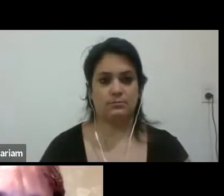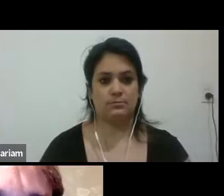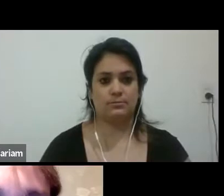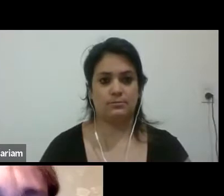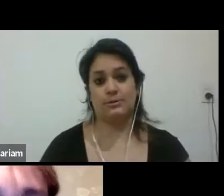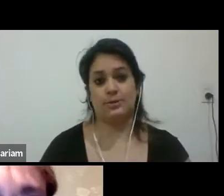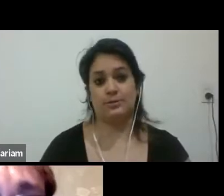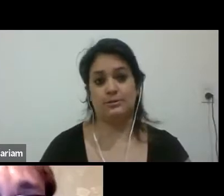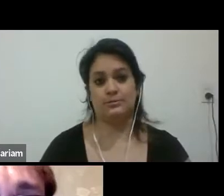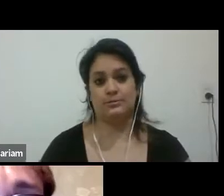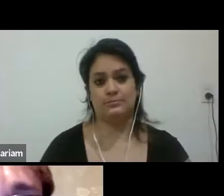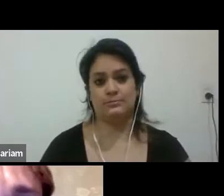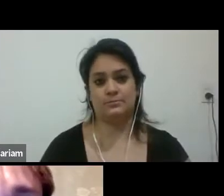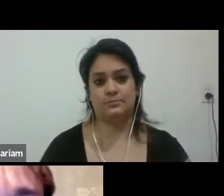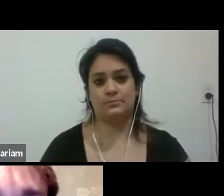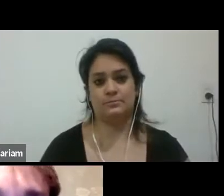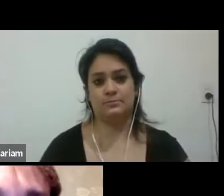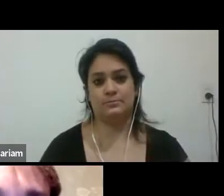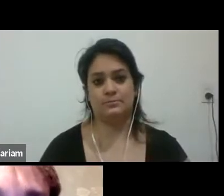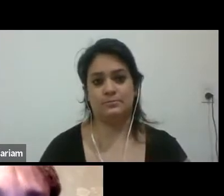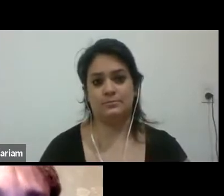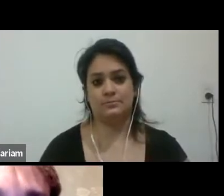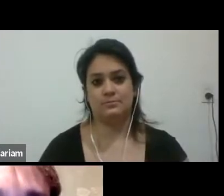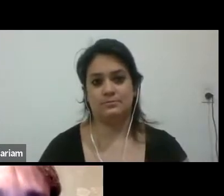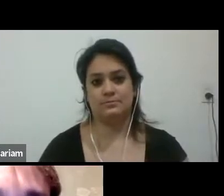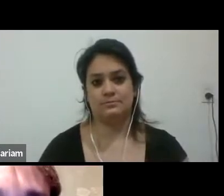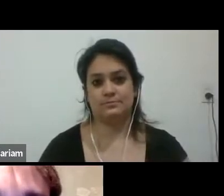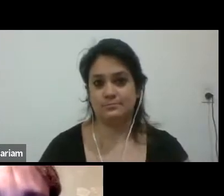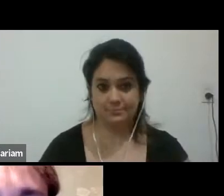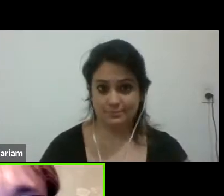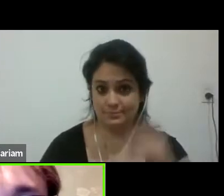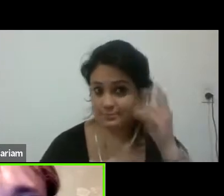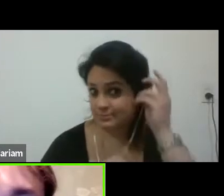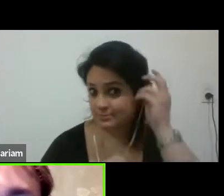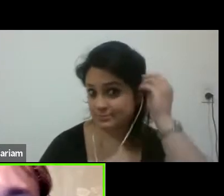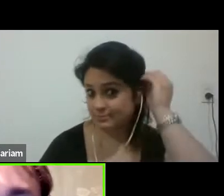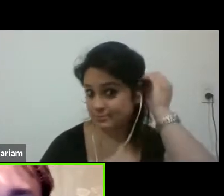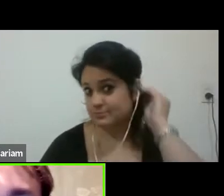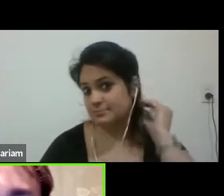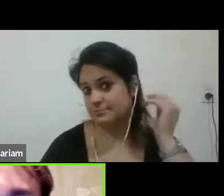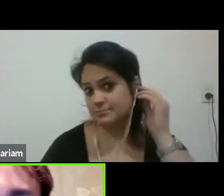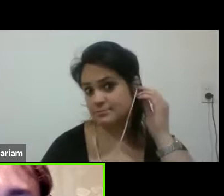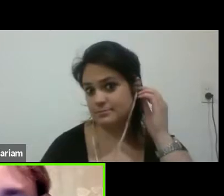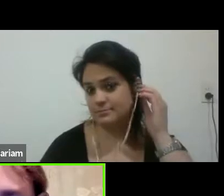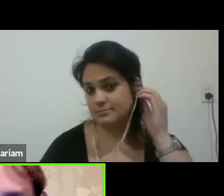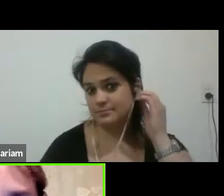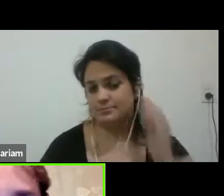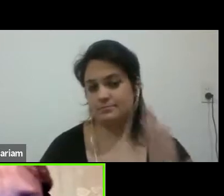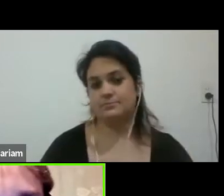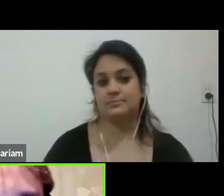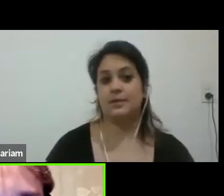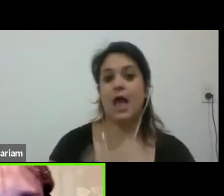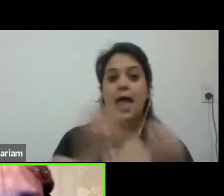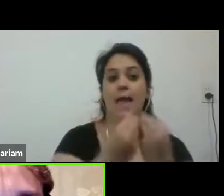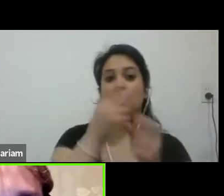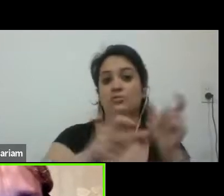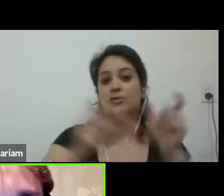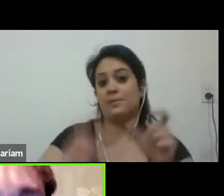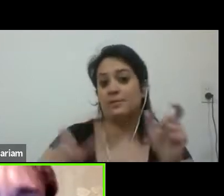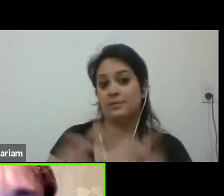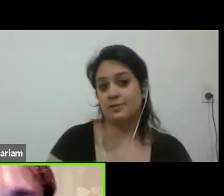de hecho hay mucha gente que perdón de hecho mucha gente que